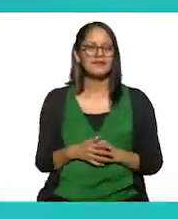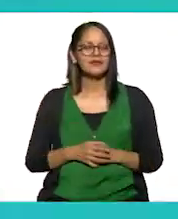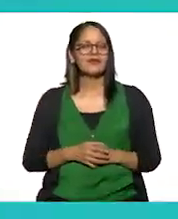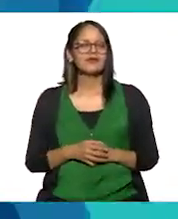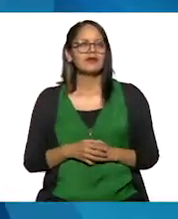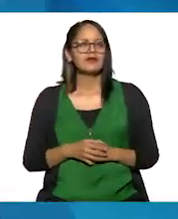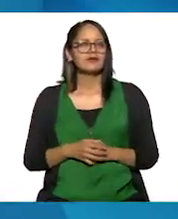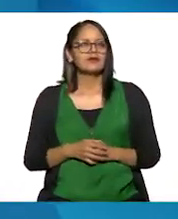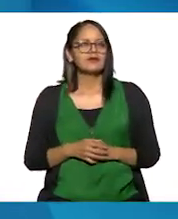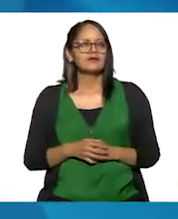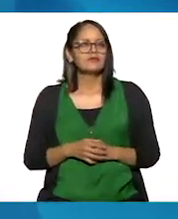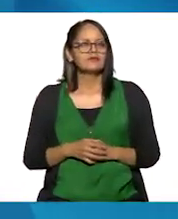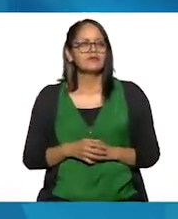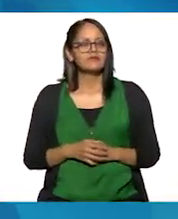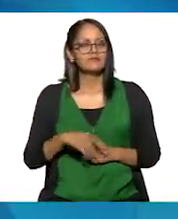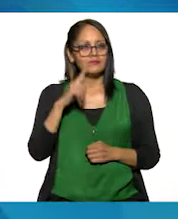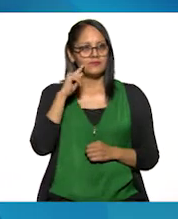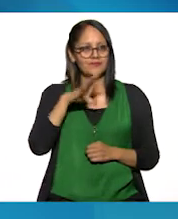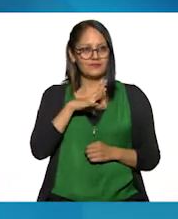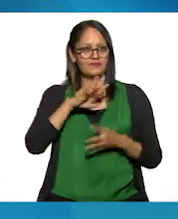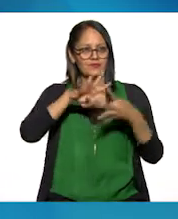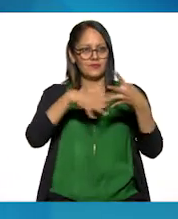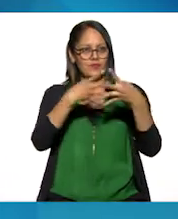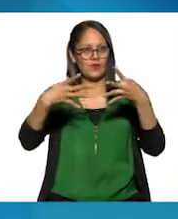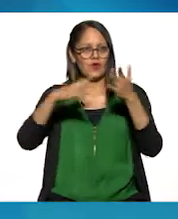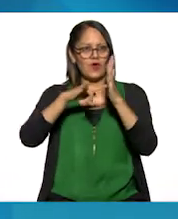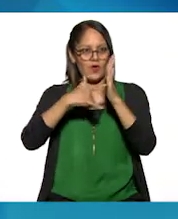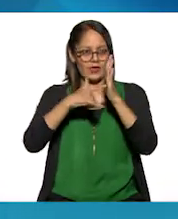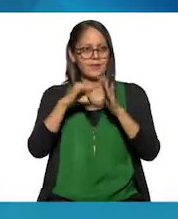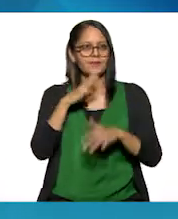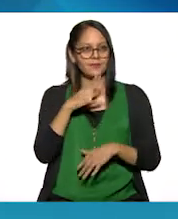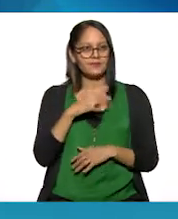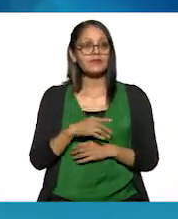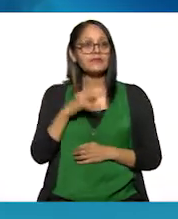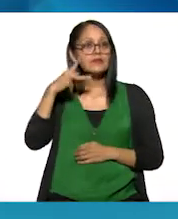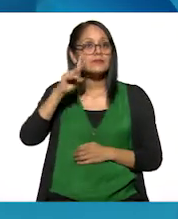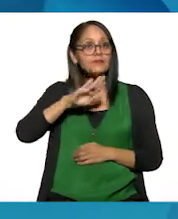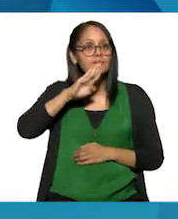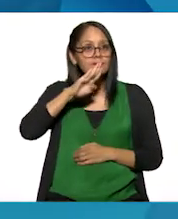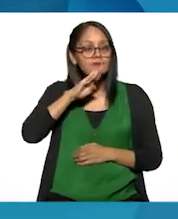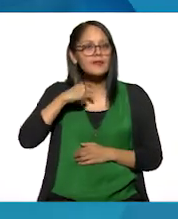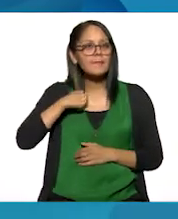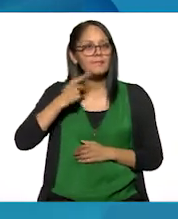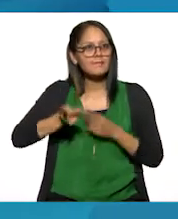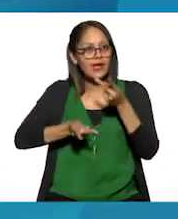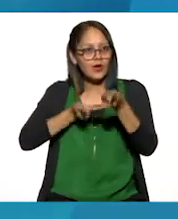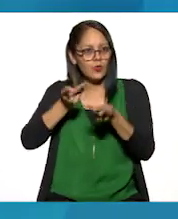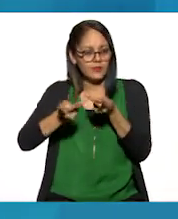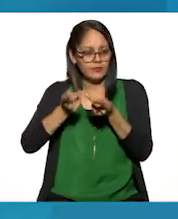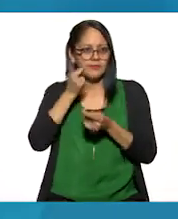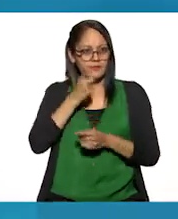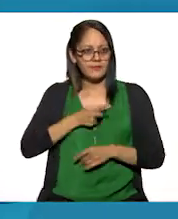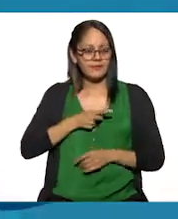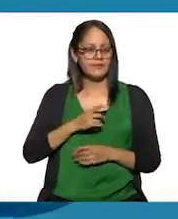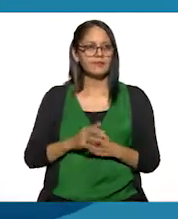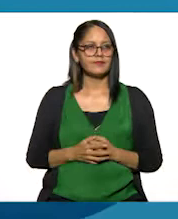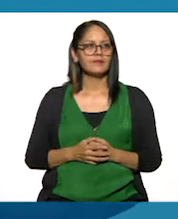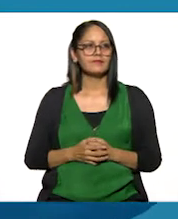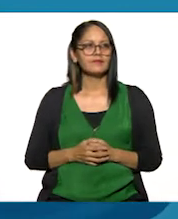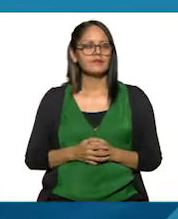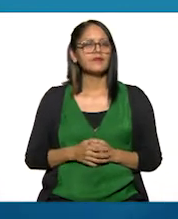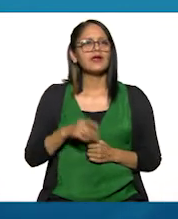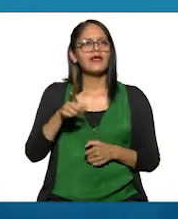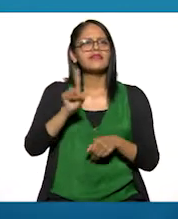¿eh? Este es mi horario. Pero mi mamá me hizo las preguntas siguientes al respecto.